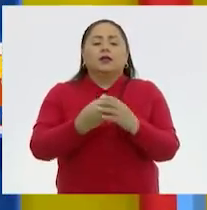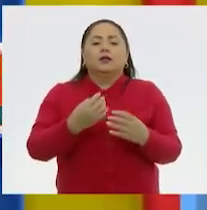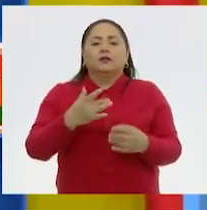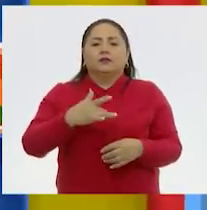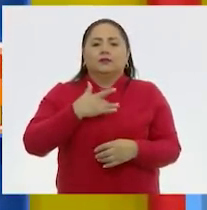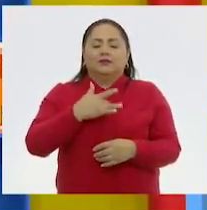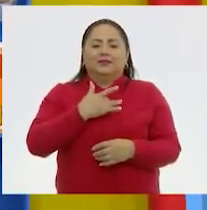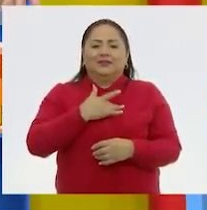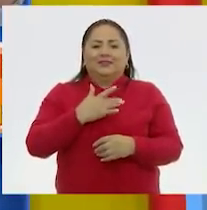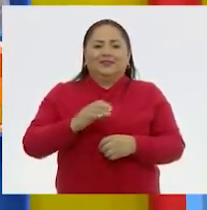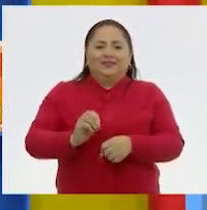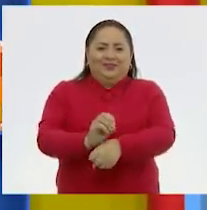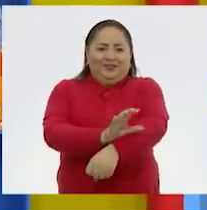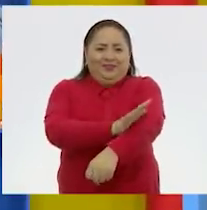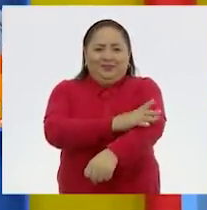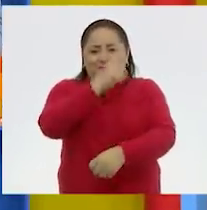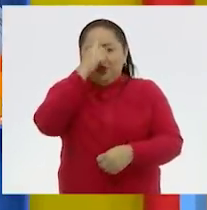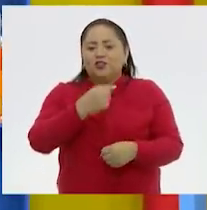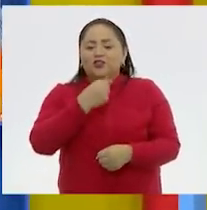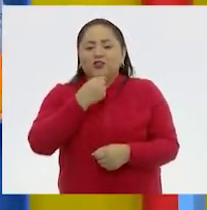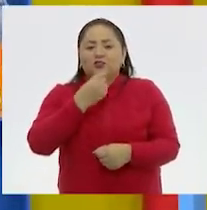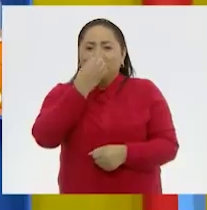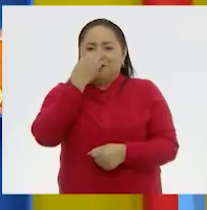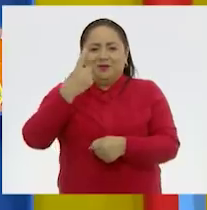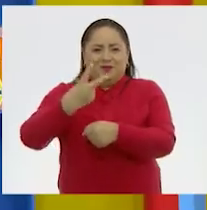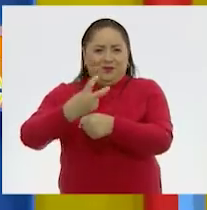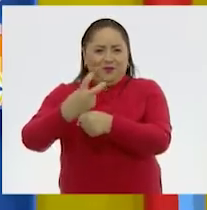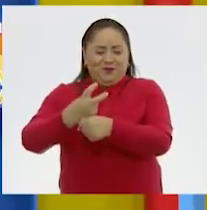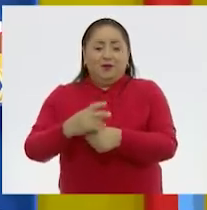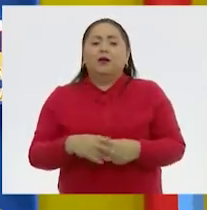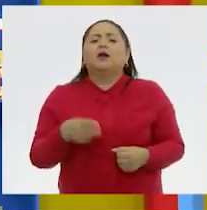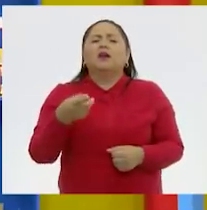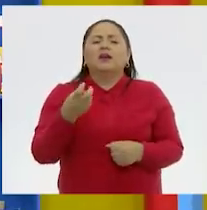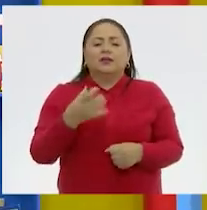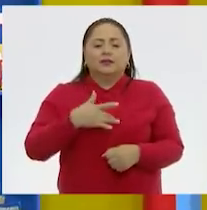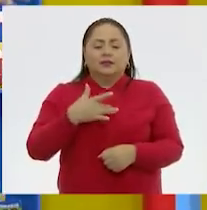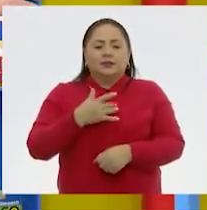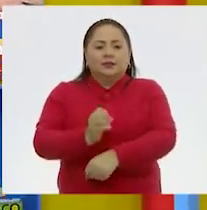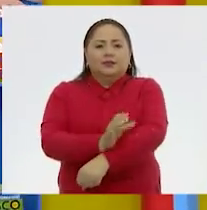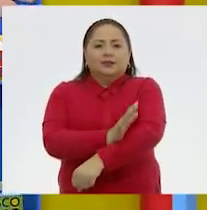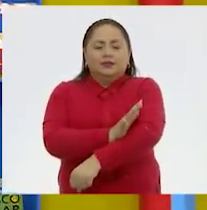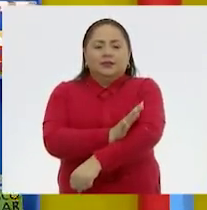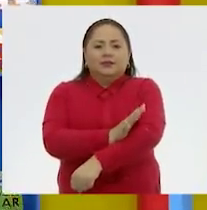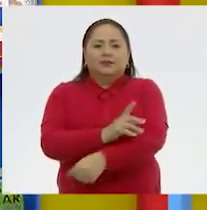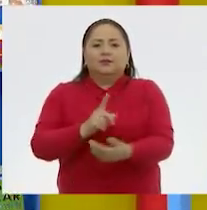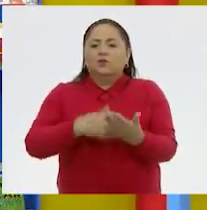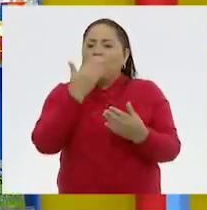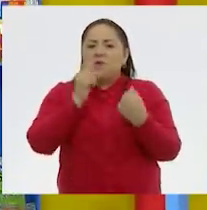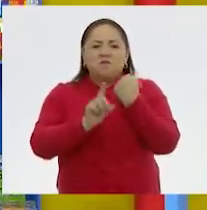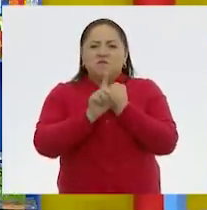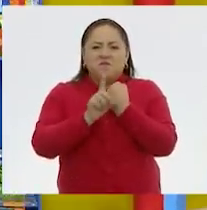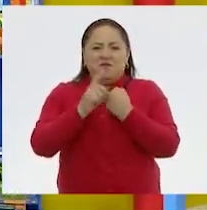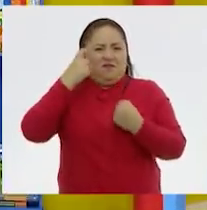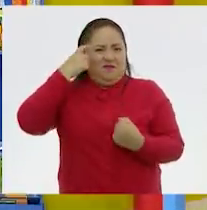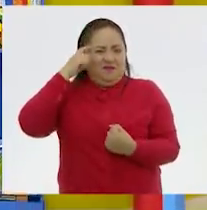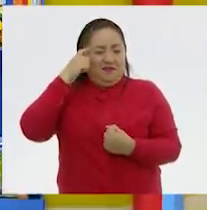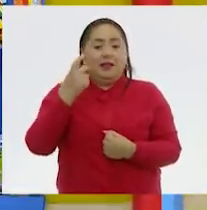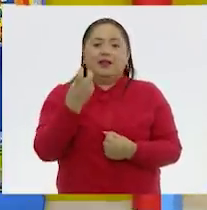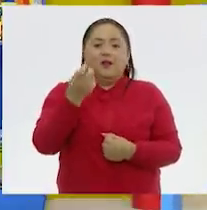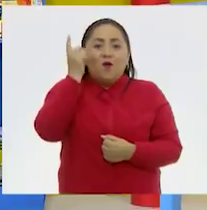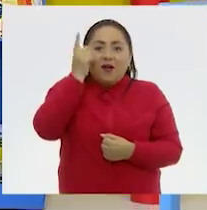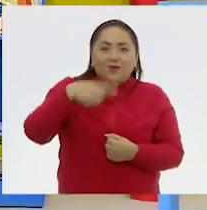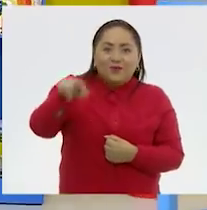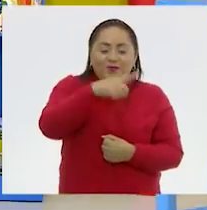educación socioemocional para niñas y niños de segundo grado. Esto fue Emoción sin Aflicción. Esperemos que lo hayan disfrutado tanto